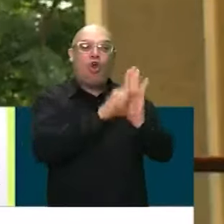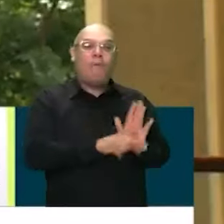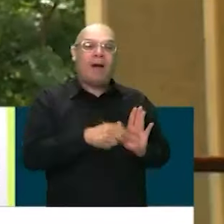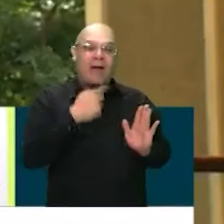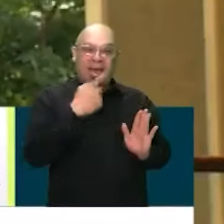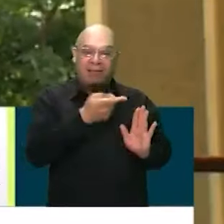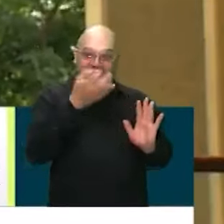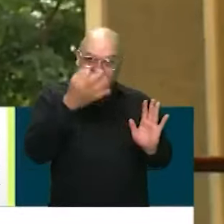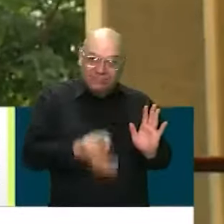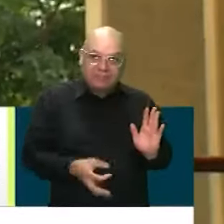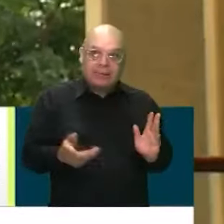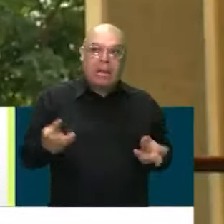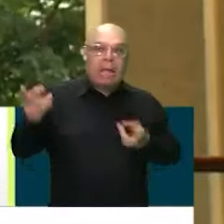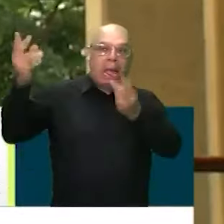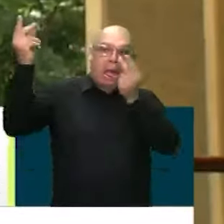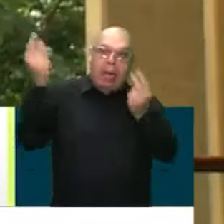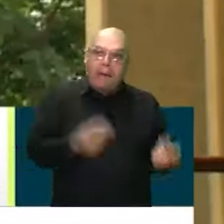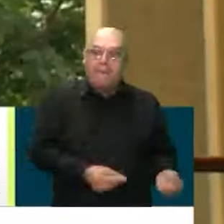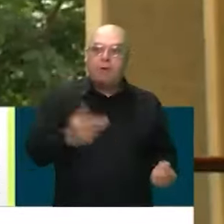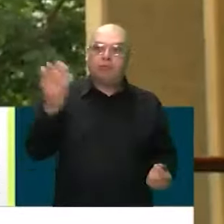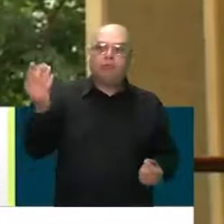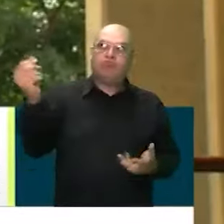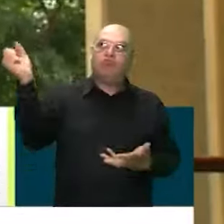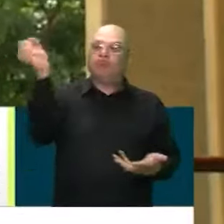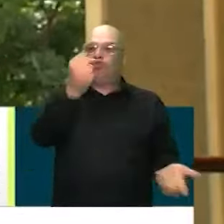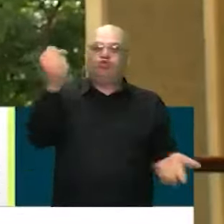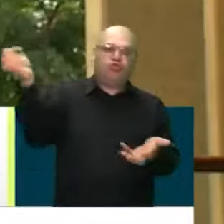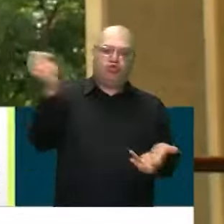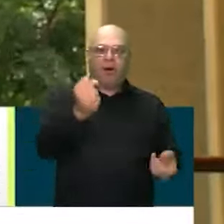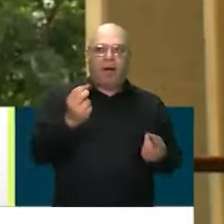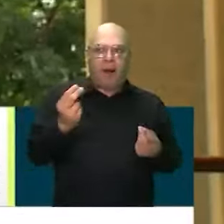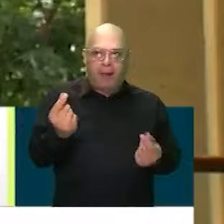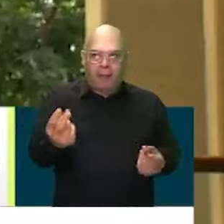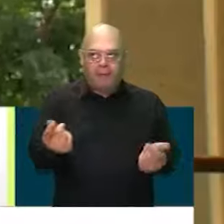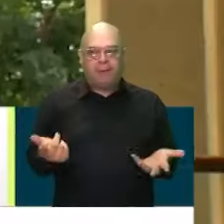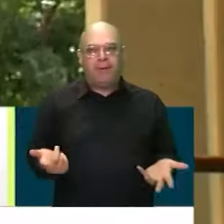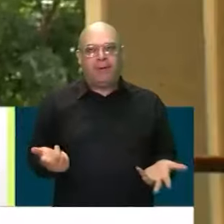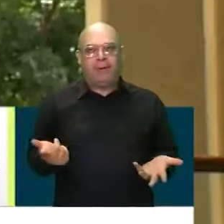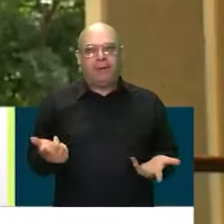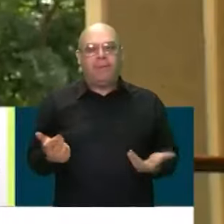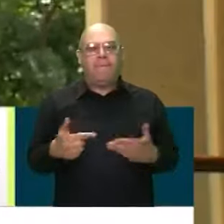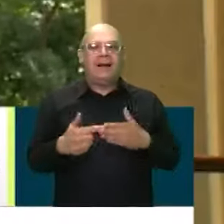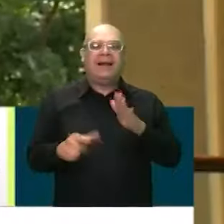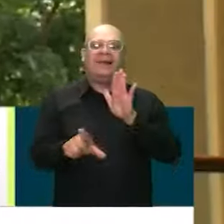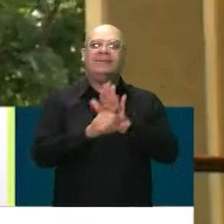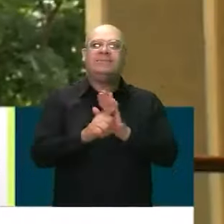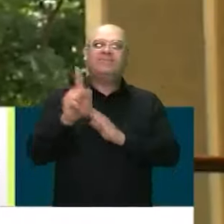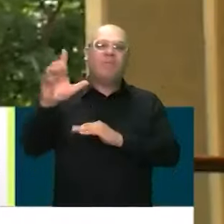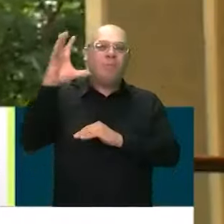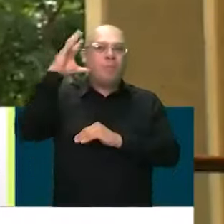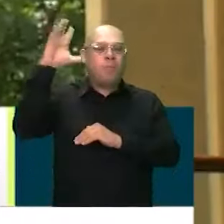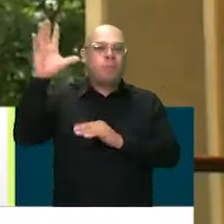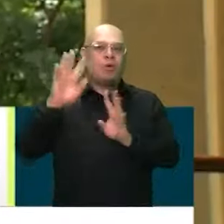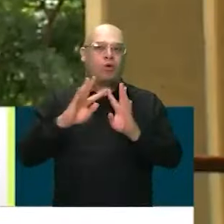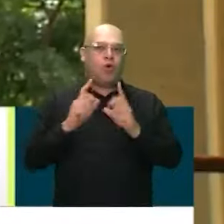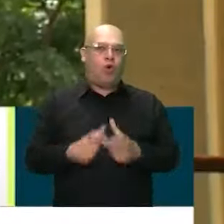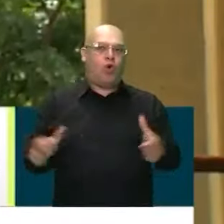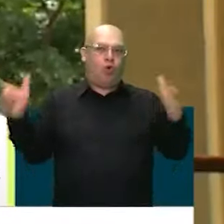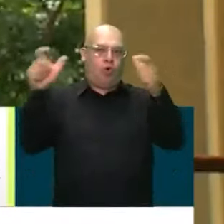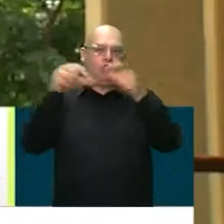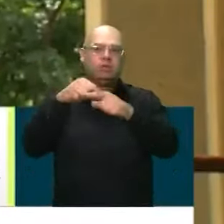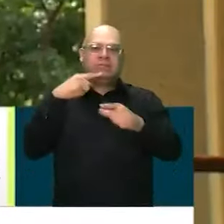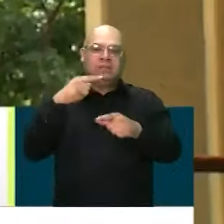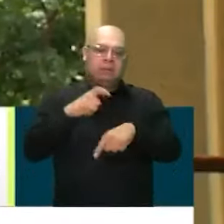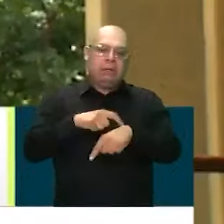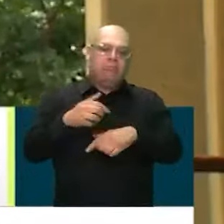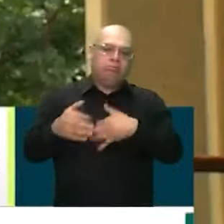dar celeridad en esos desembolsos y evitar llevar a cabo una ley en el Congreso de la República donde los trámites no están